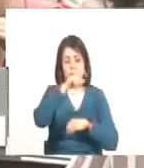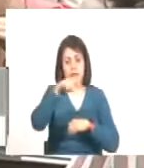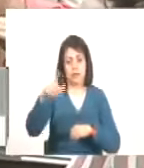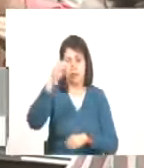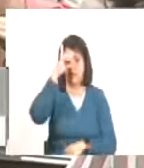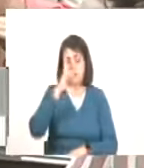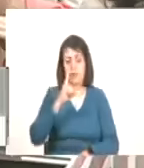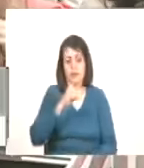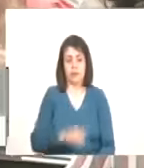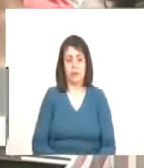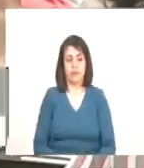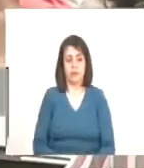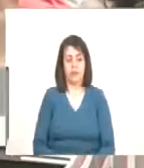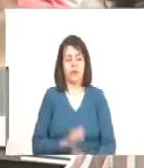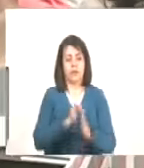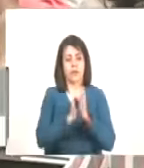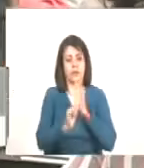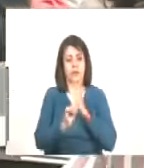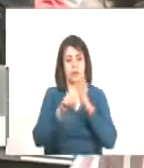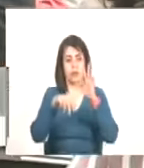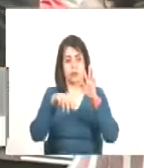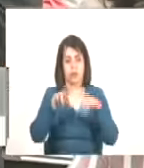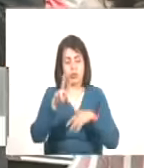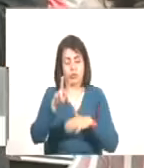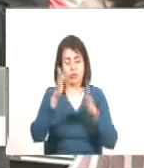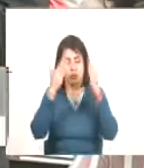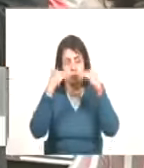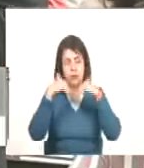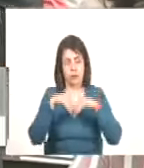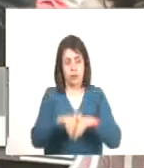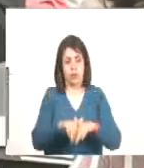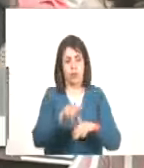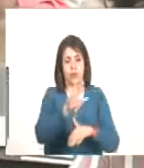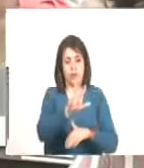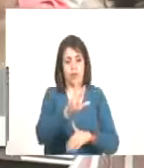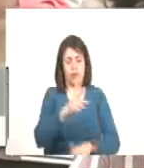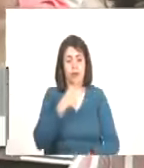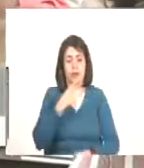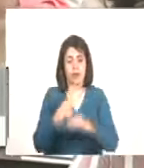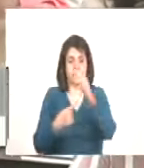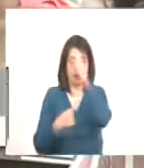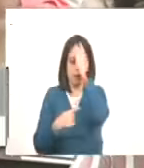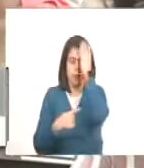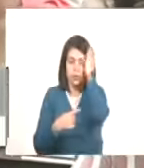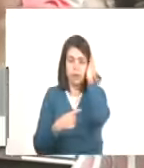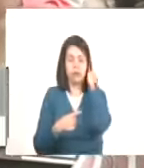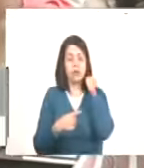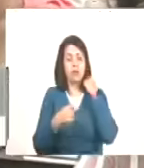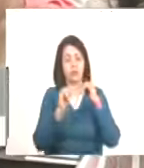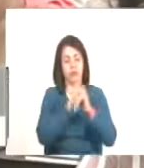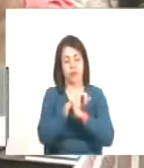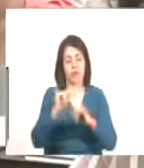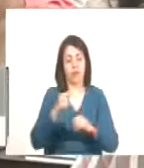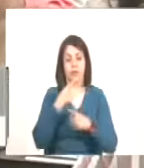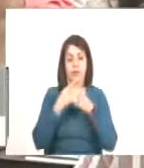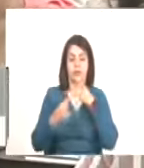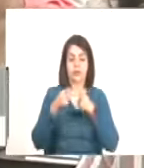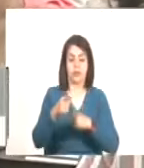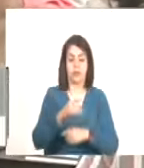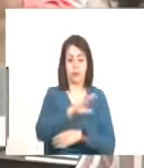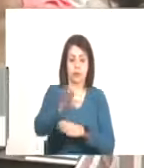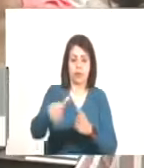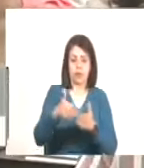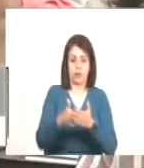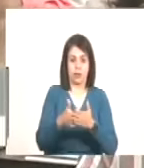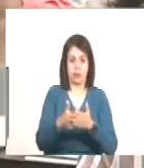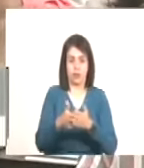Personas con Discapacidad, en el artículo 12, numeral 3, al final hay que agregar y